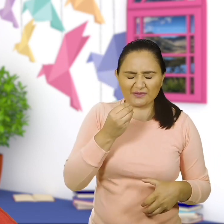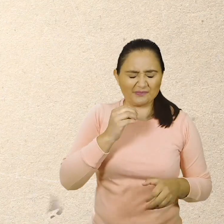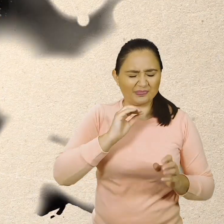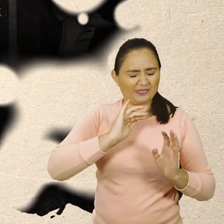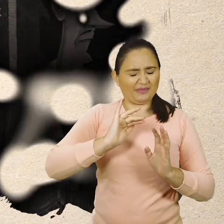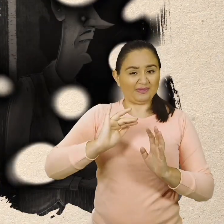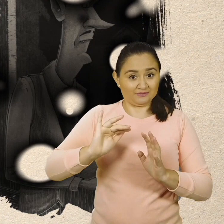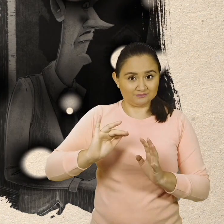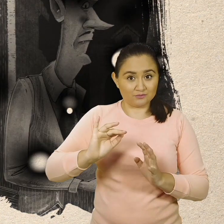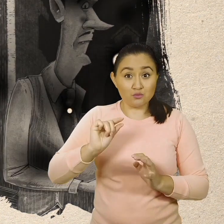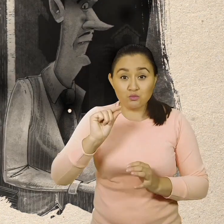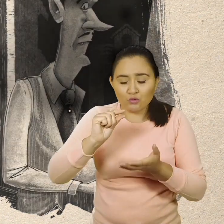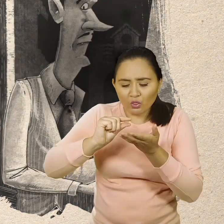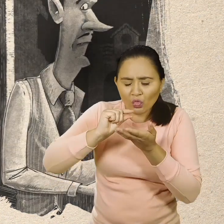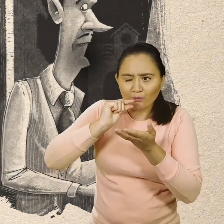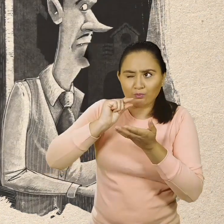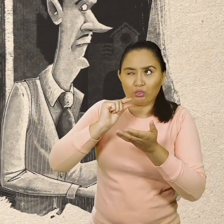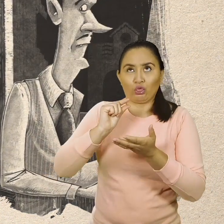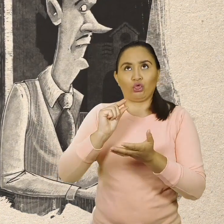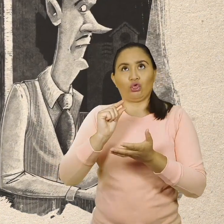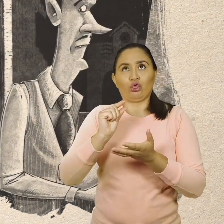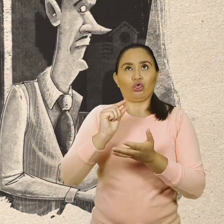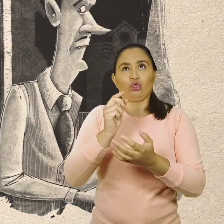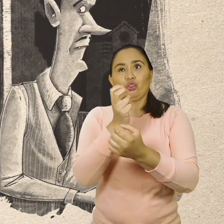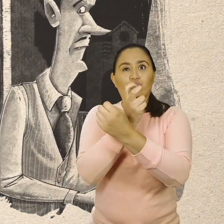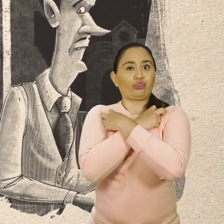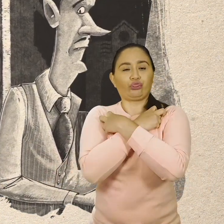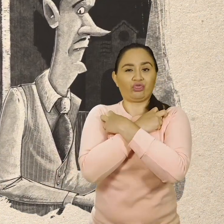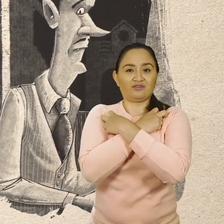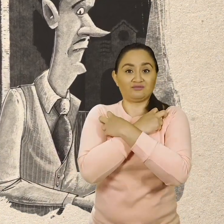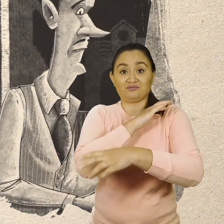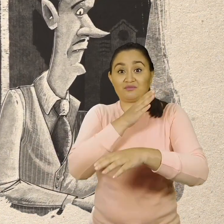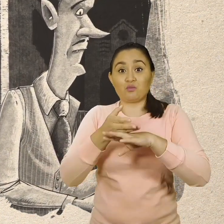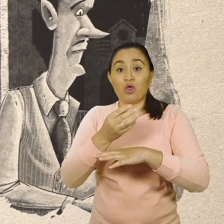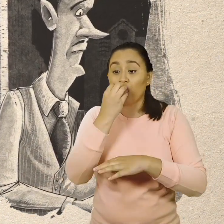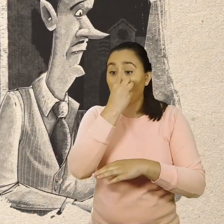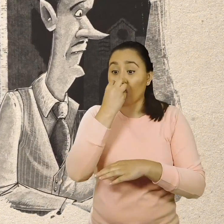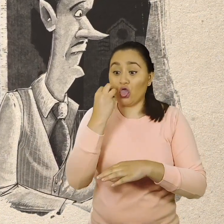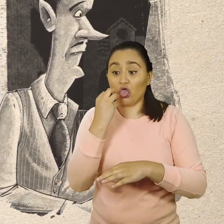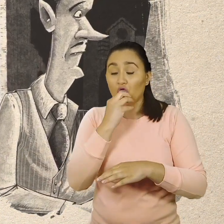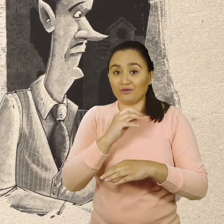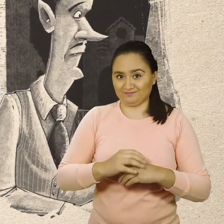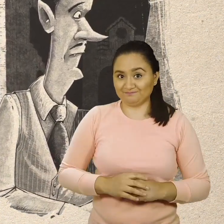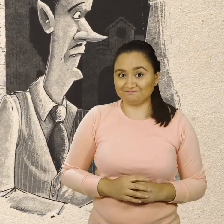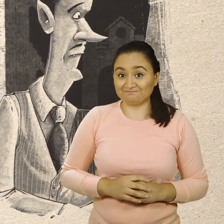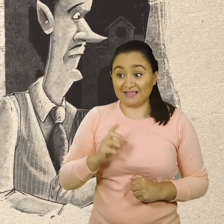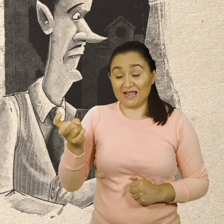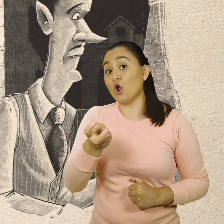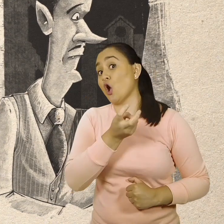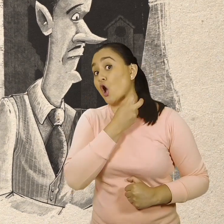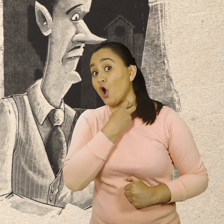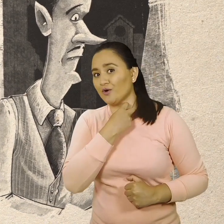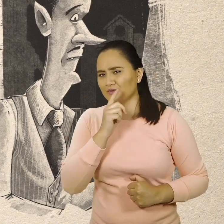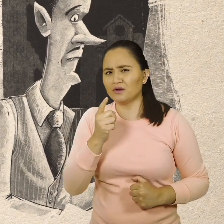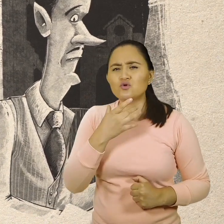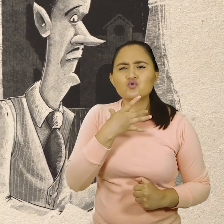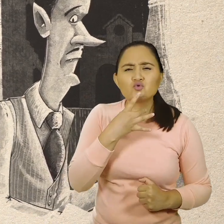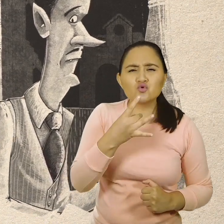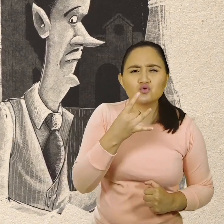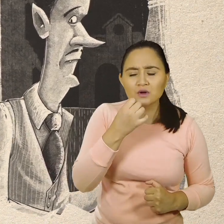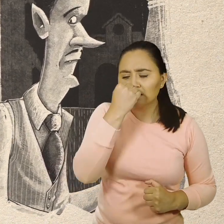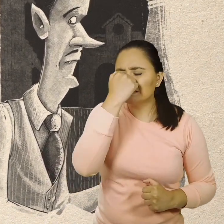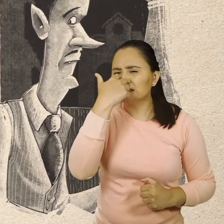amarga, y con solo probar una pizca se envenenaría y le saldrían ronchas en la lengua. A Vladimiro le encanta,